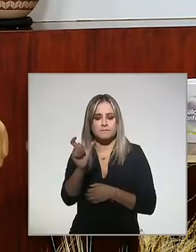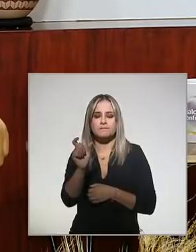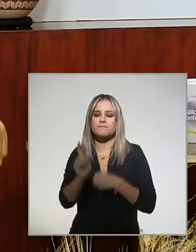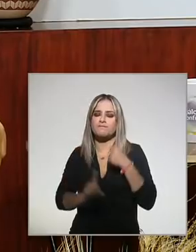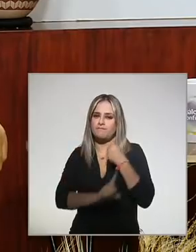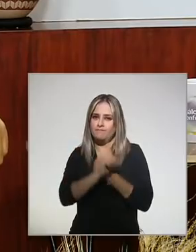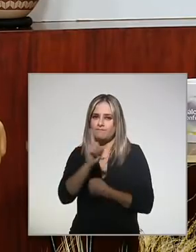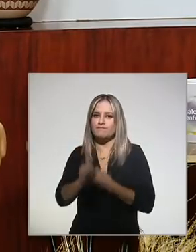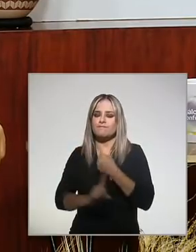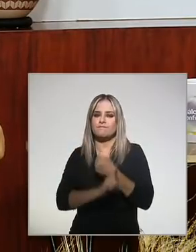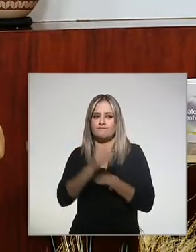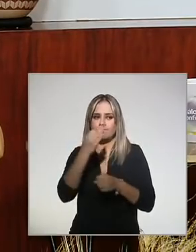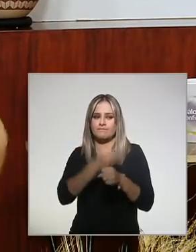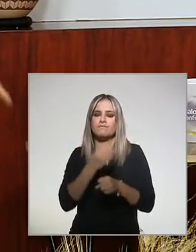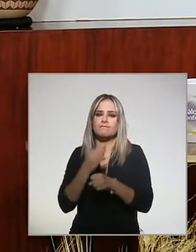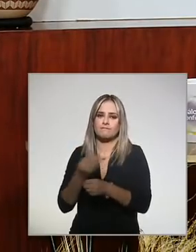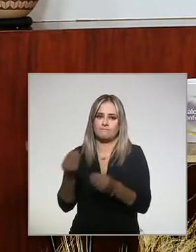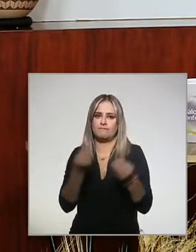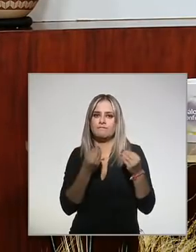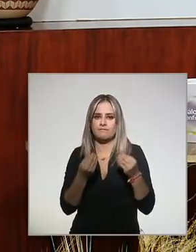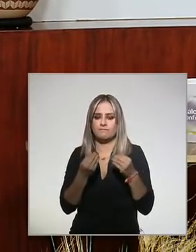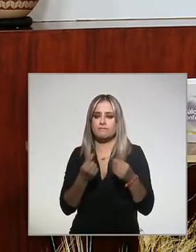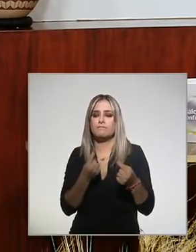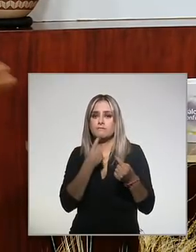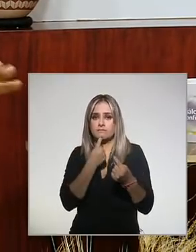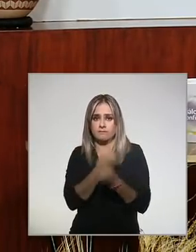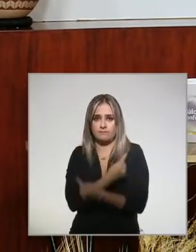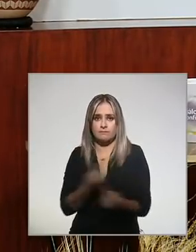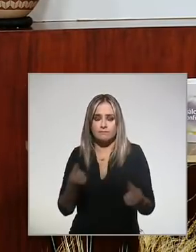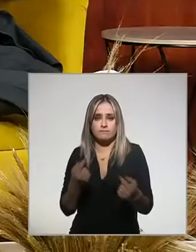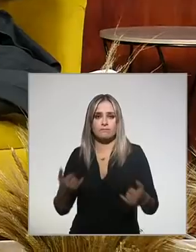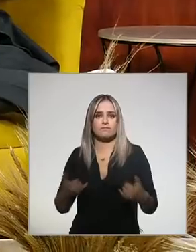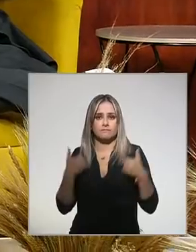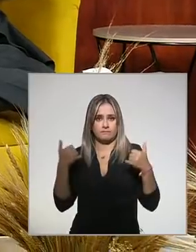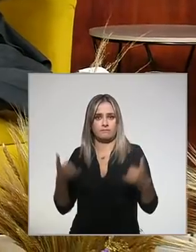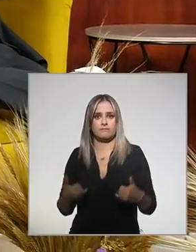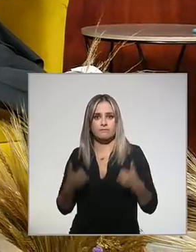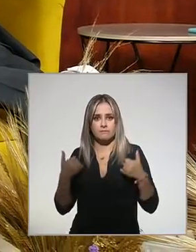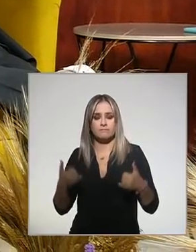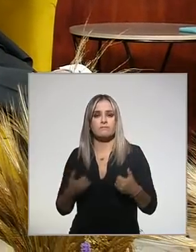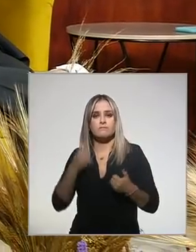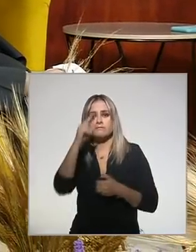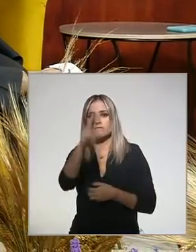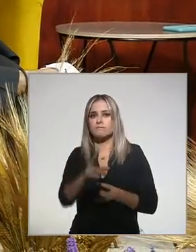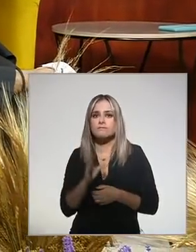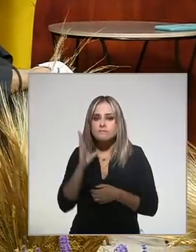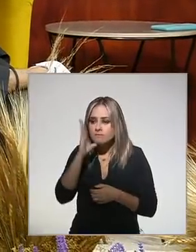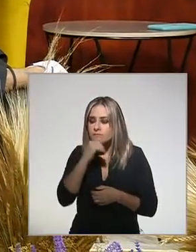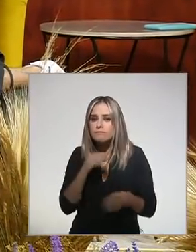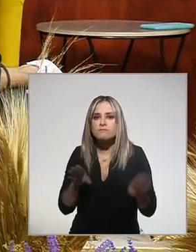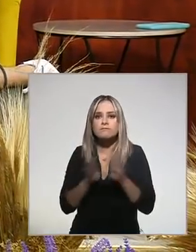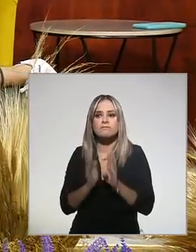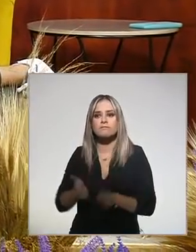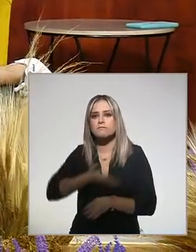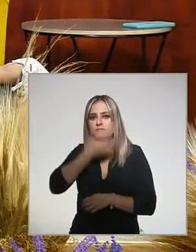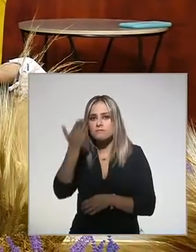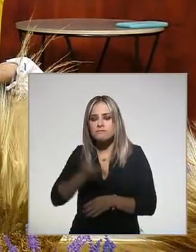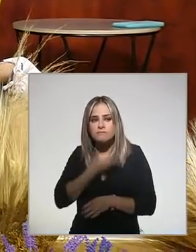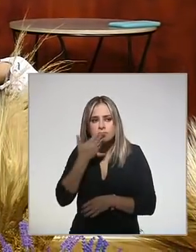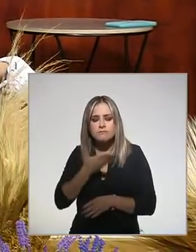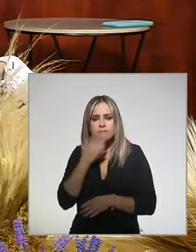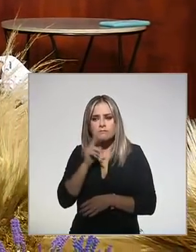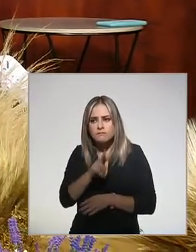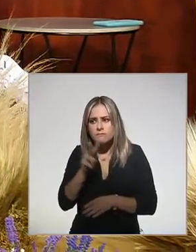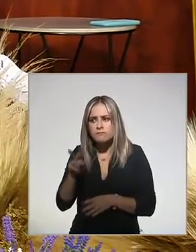están generándose. Los niños y los jóvenes no están siendo capaces de adaptarse a las